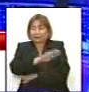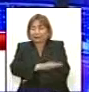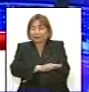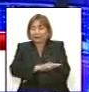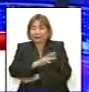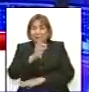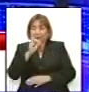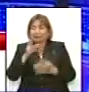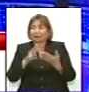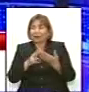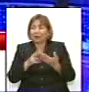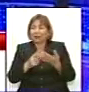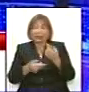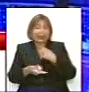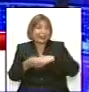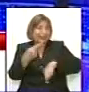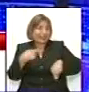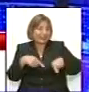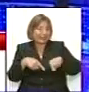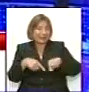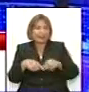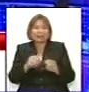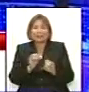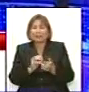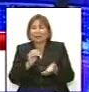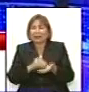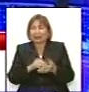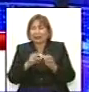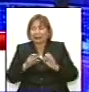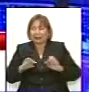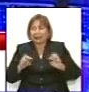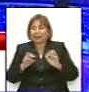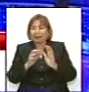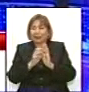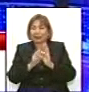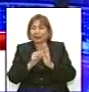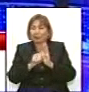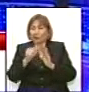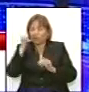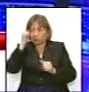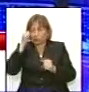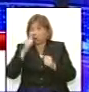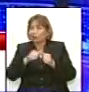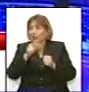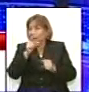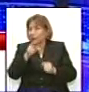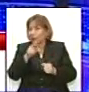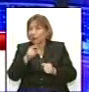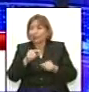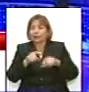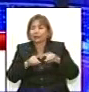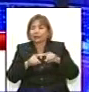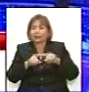a hacer una breve pausa y regresamos con más en Agenda Parlamentaria. Recuerde que también está pendiente